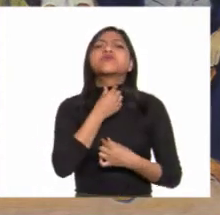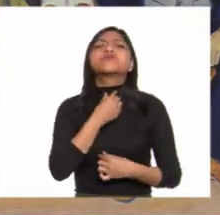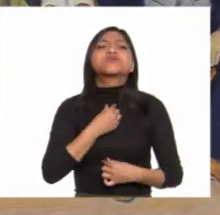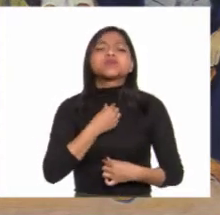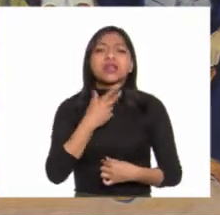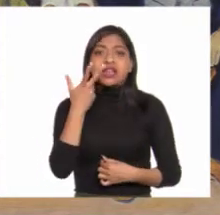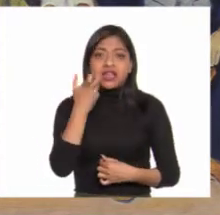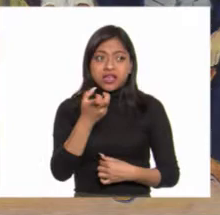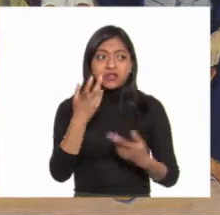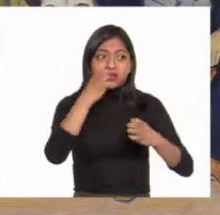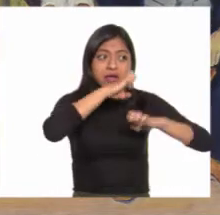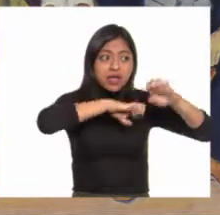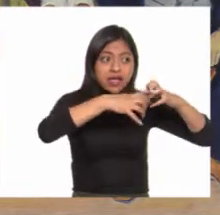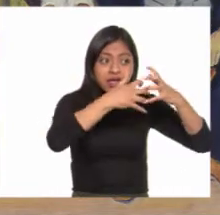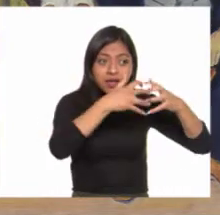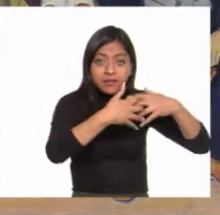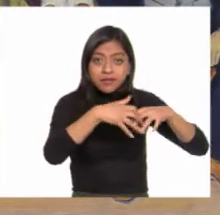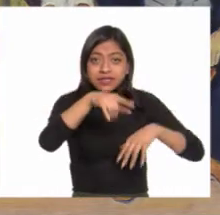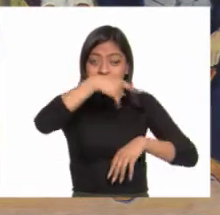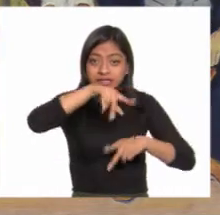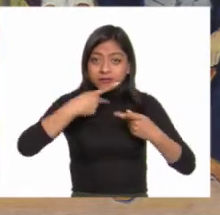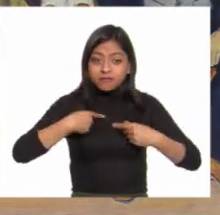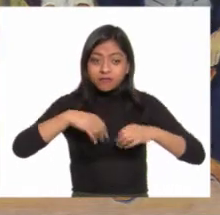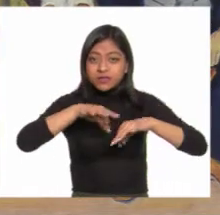no es común entre los obreros.